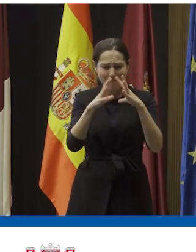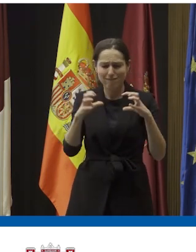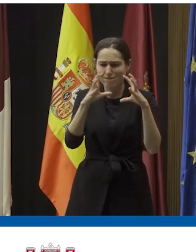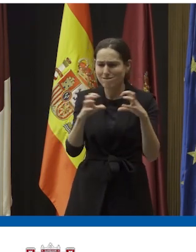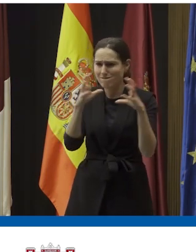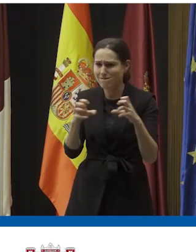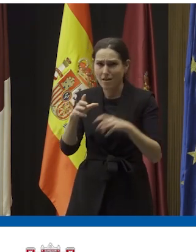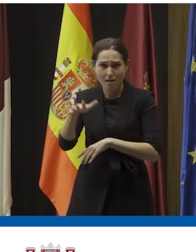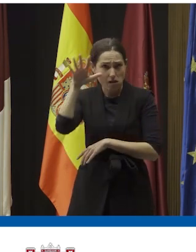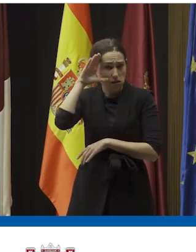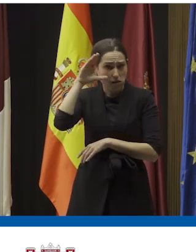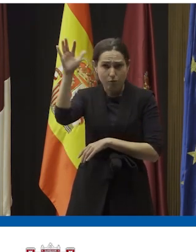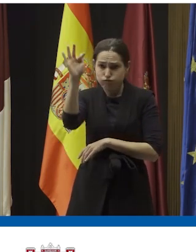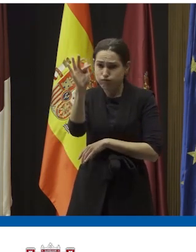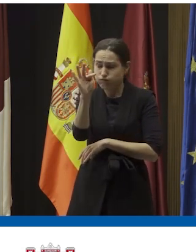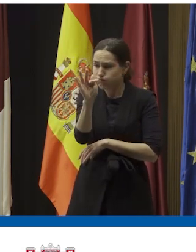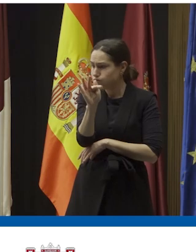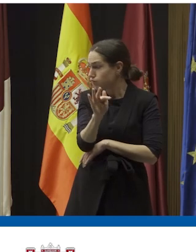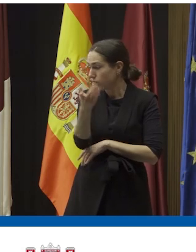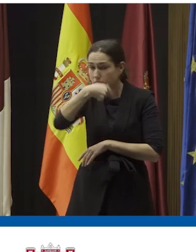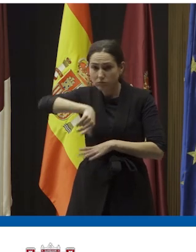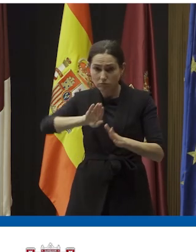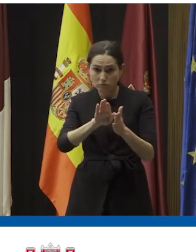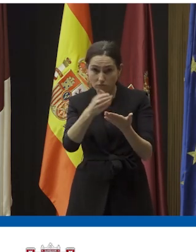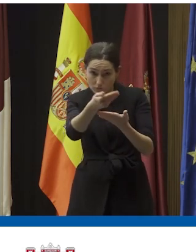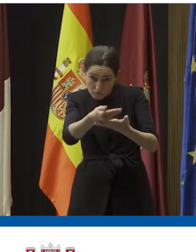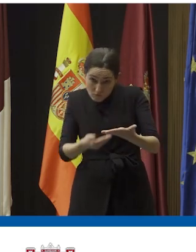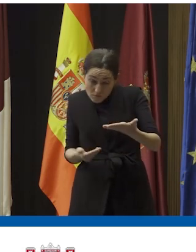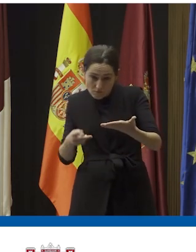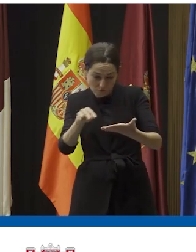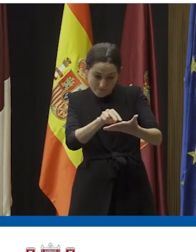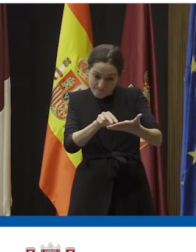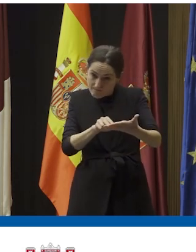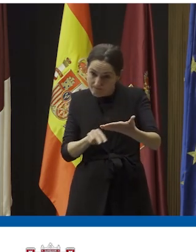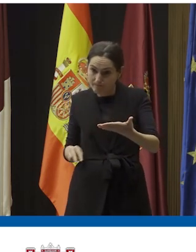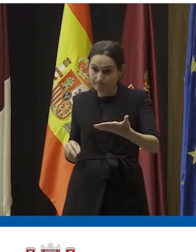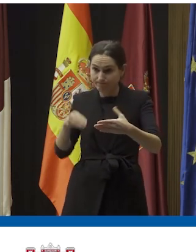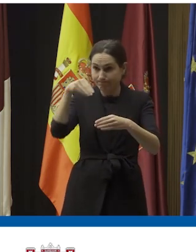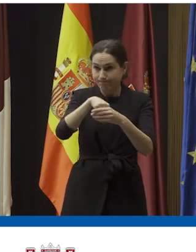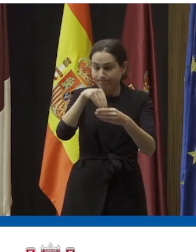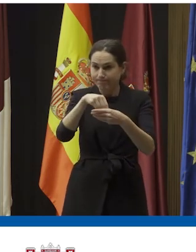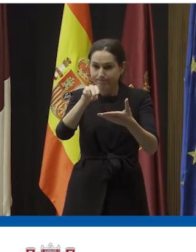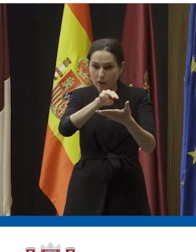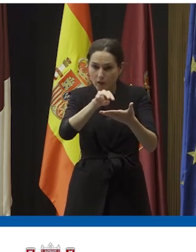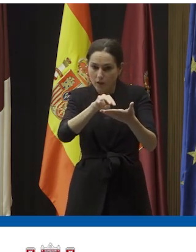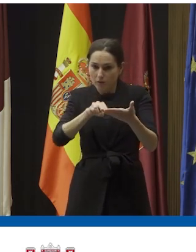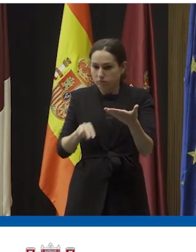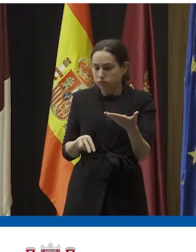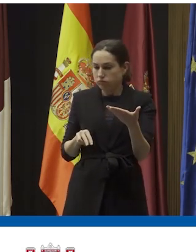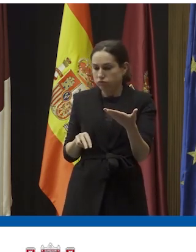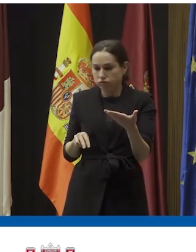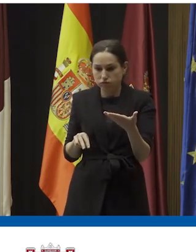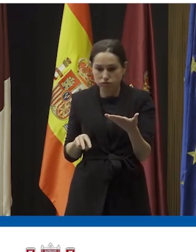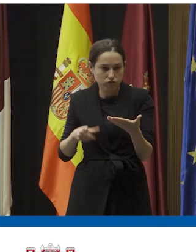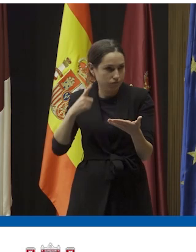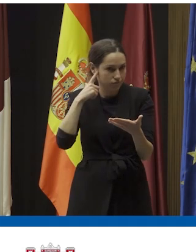que, si han leído la hoja informativa, que veo que muchos tienen entre sus manos, el contenido es muy, pero que muy